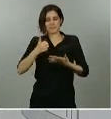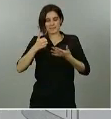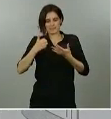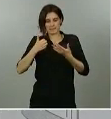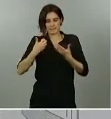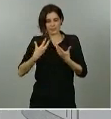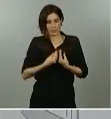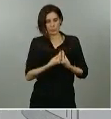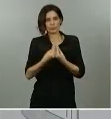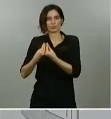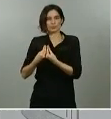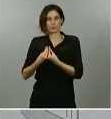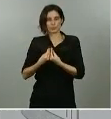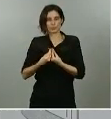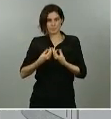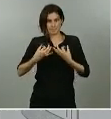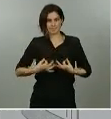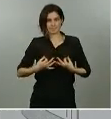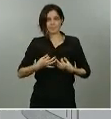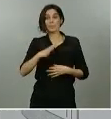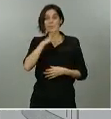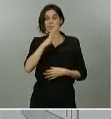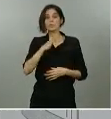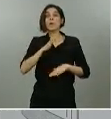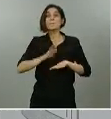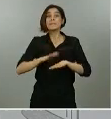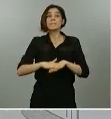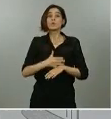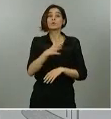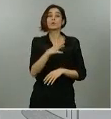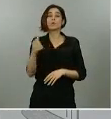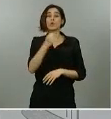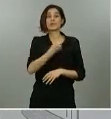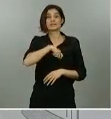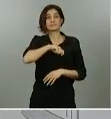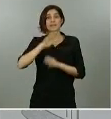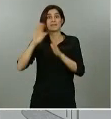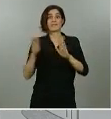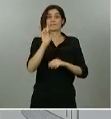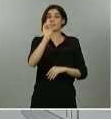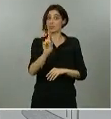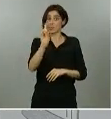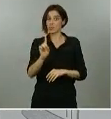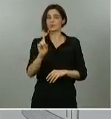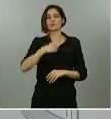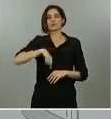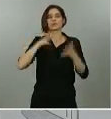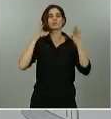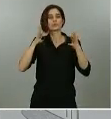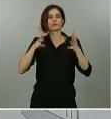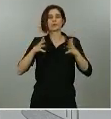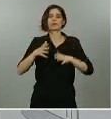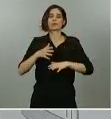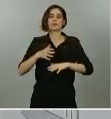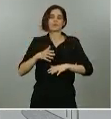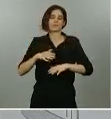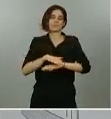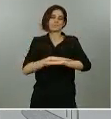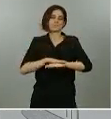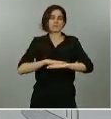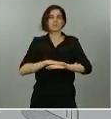fase 1, aprobaremos en el Consejo de Ministros del Gobierno de España decretar el luto oficial, tal y como anuncié en el Congreso de